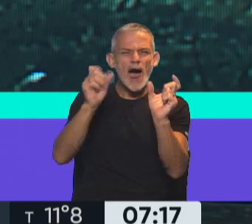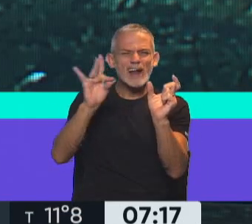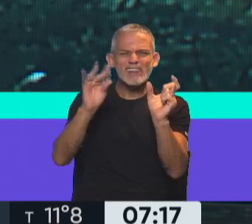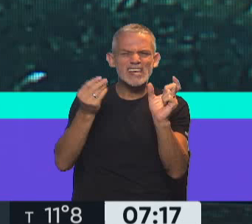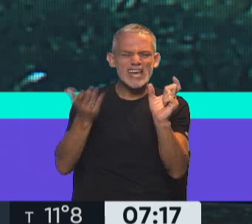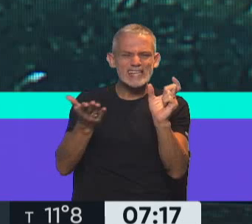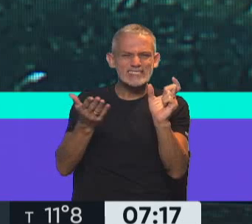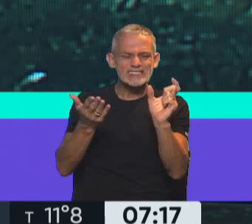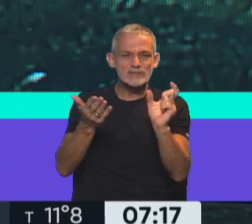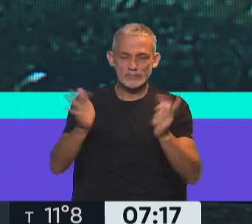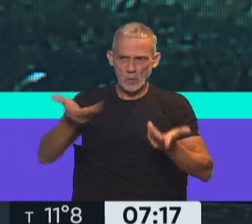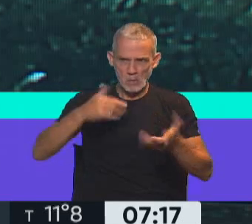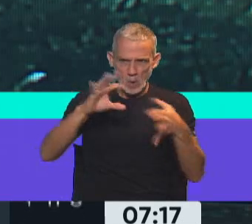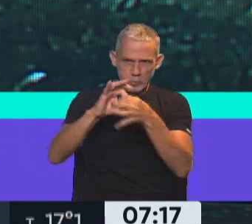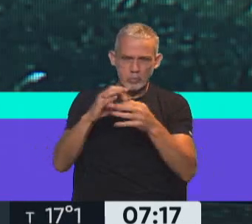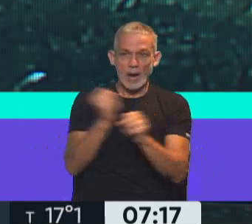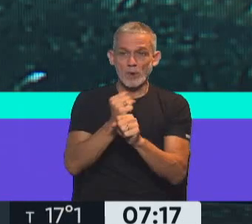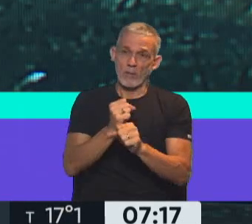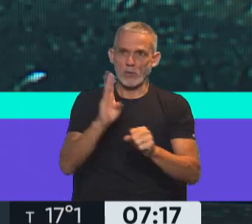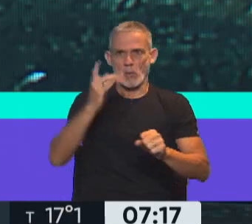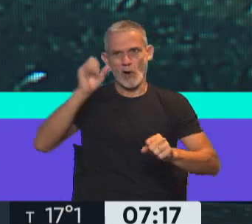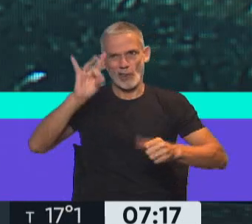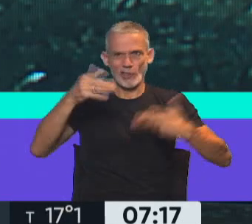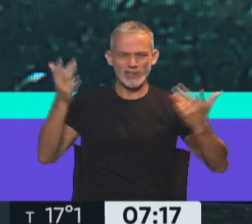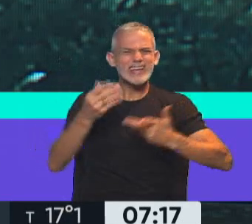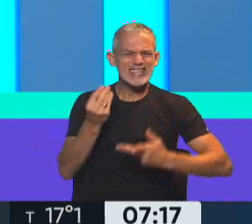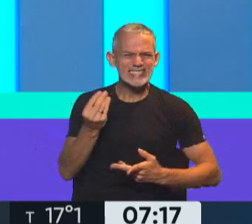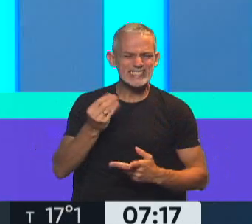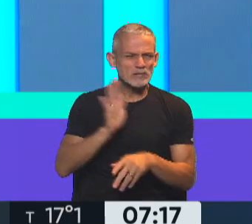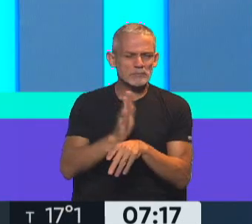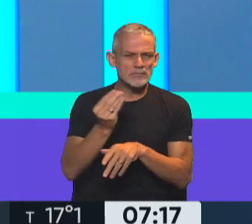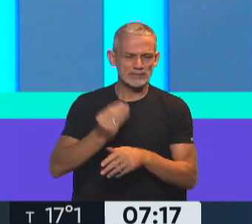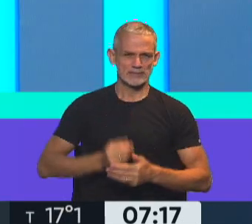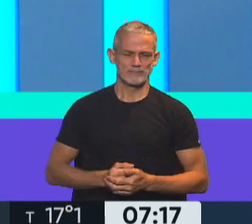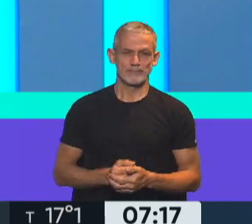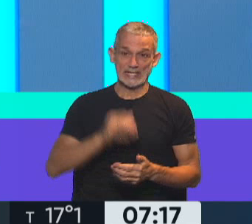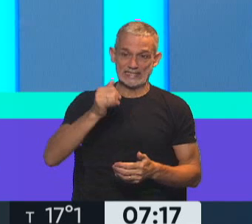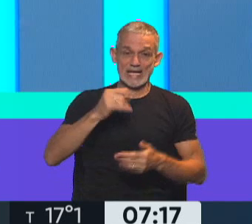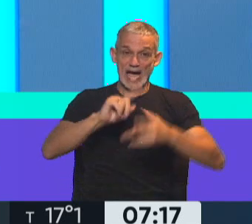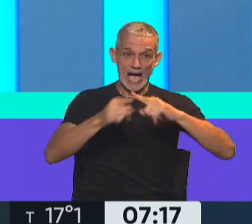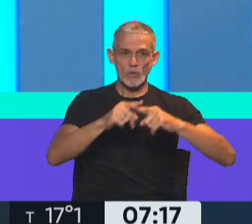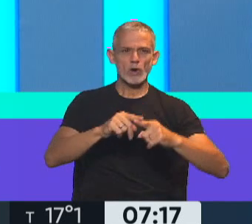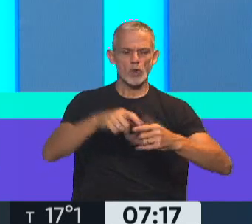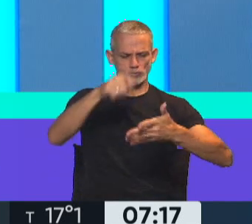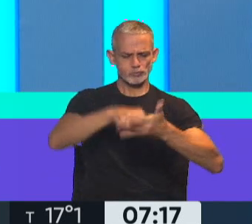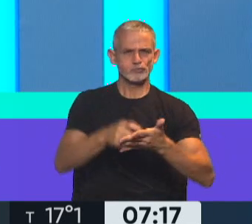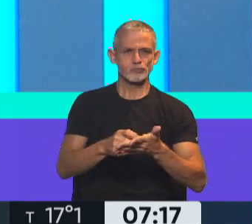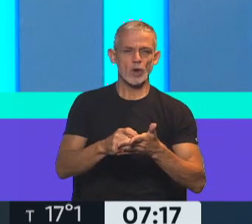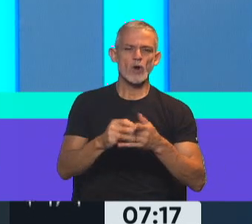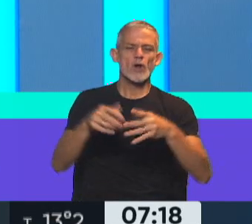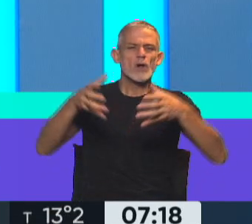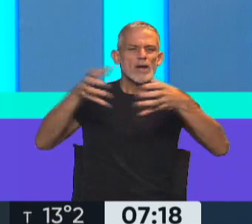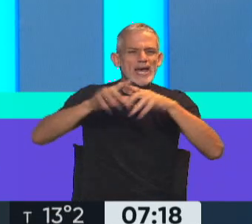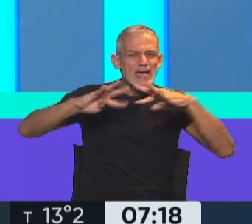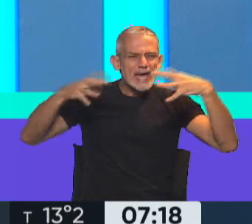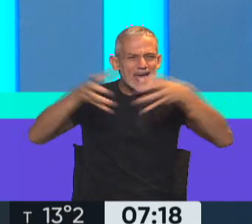gráfica, todo sujeto a la aprobación del BORD del Fondo Monetario. ¿Qué es? Así es, sí, porque el acuerdo se cerró con el staff del